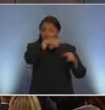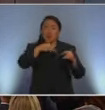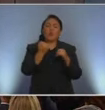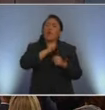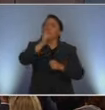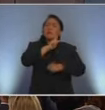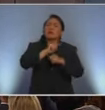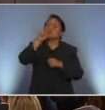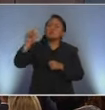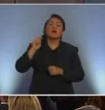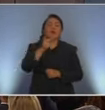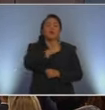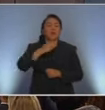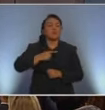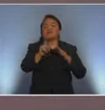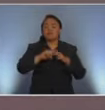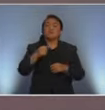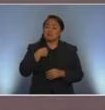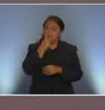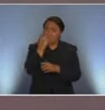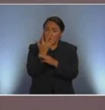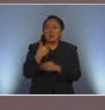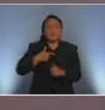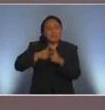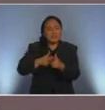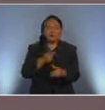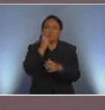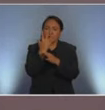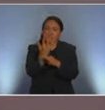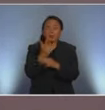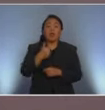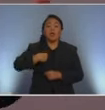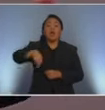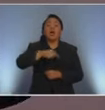de su gobierno y destacó sus marcas históricas en inversión extranjera y en lucha